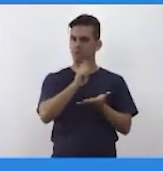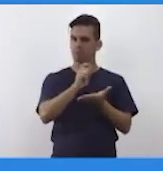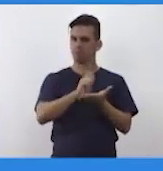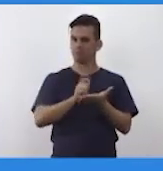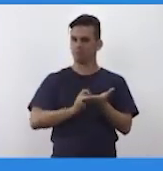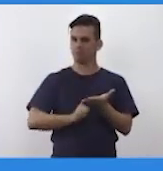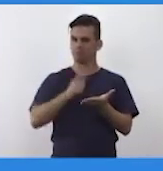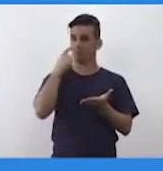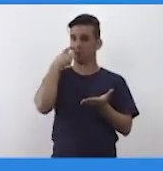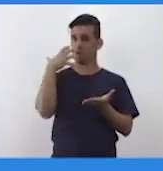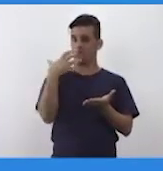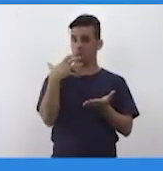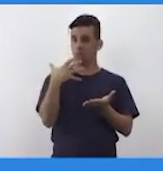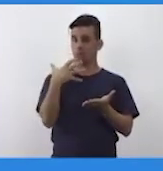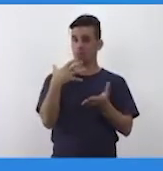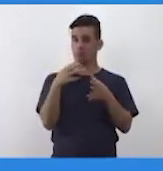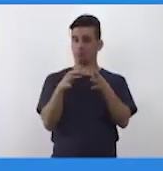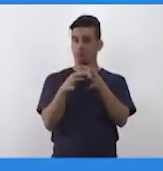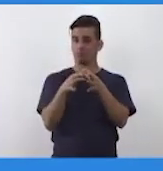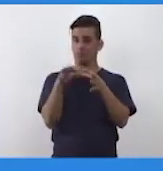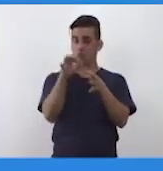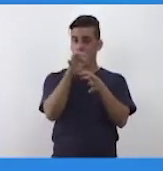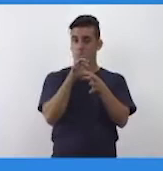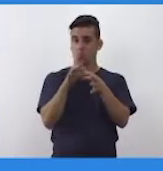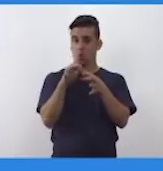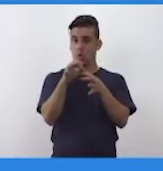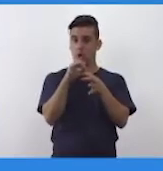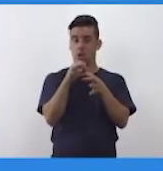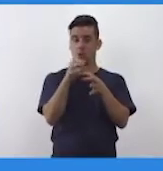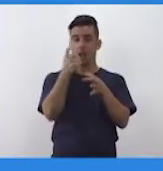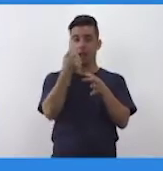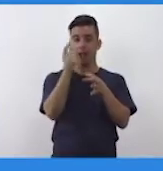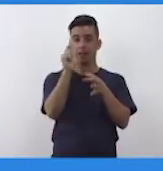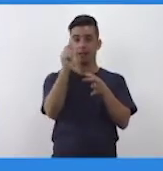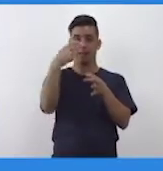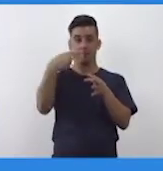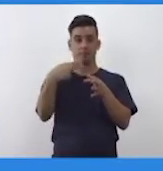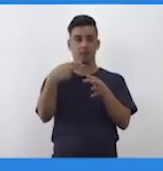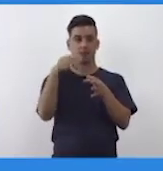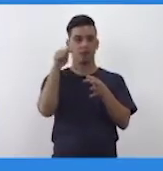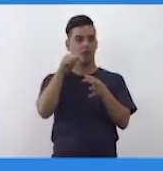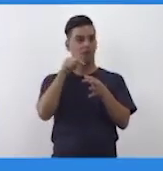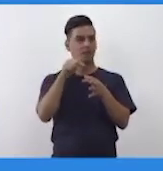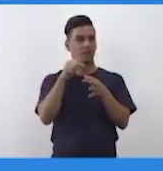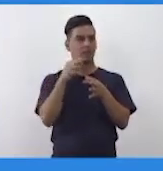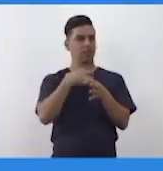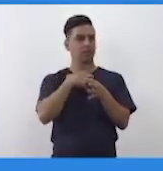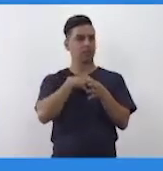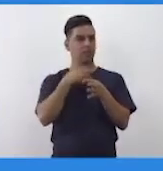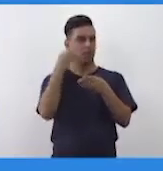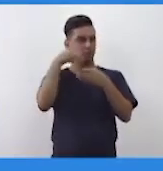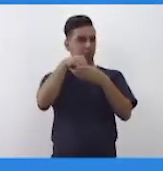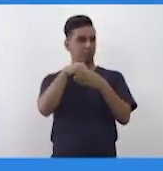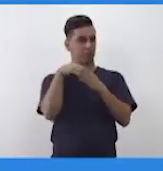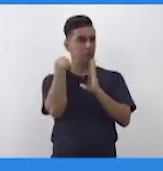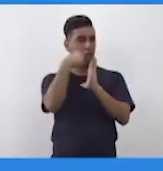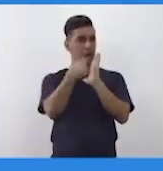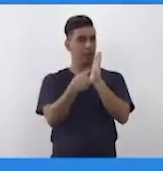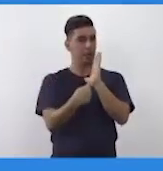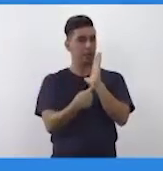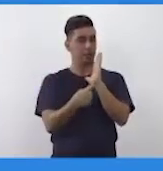la molécula de ATP está constituida por una base nitrogenada, que esa